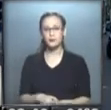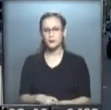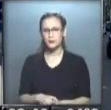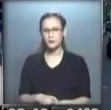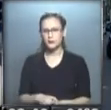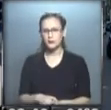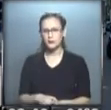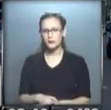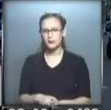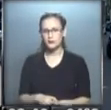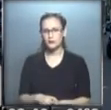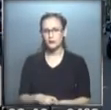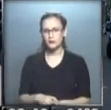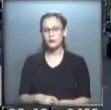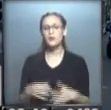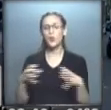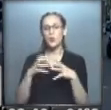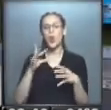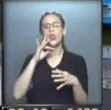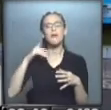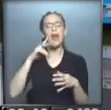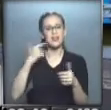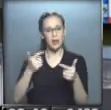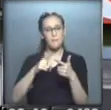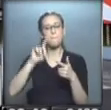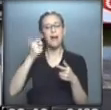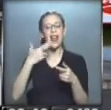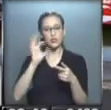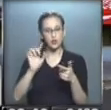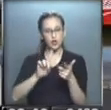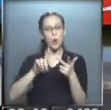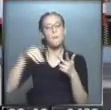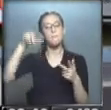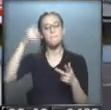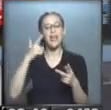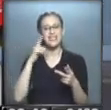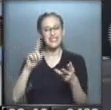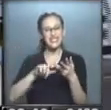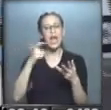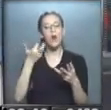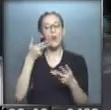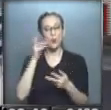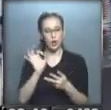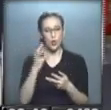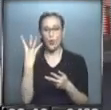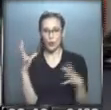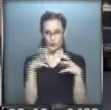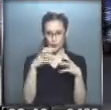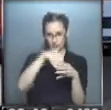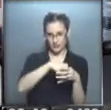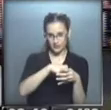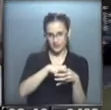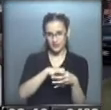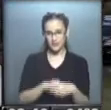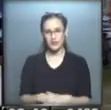compuesto por Di María, Palacio, Messi y Agüero. Desde Asunción del Paraguay, Ignacio Murúa, Javier